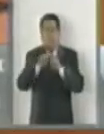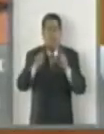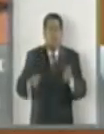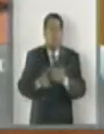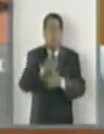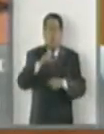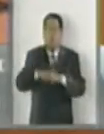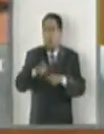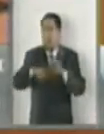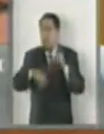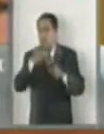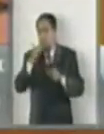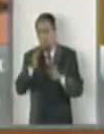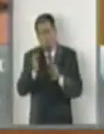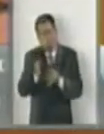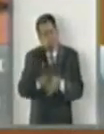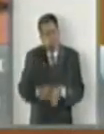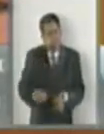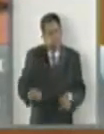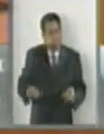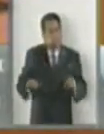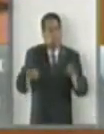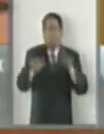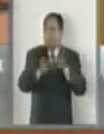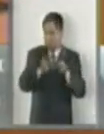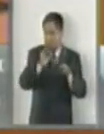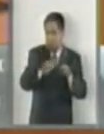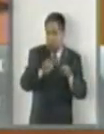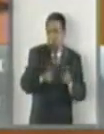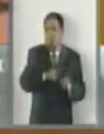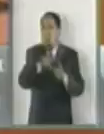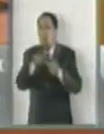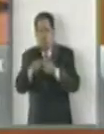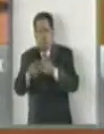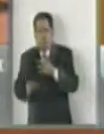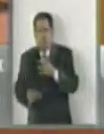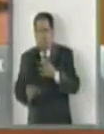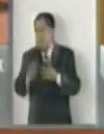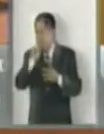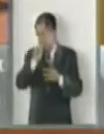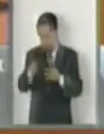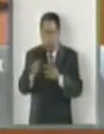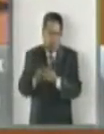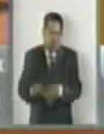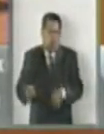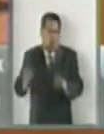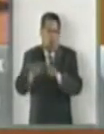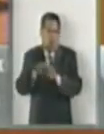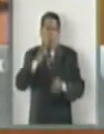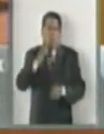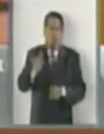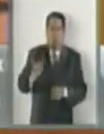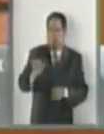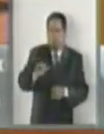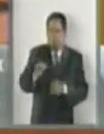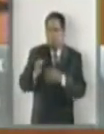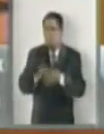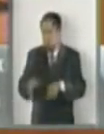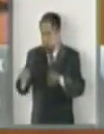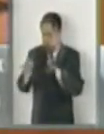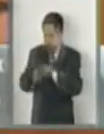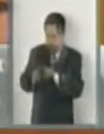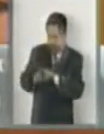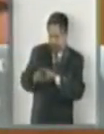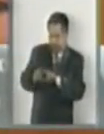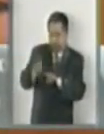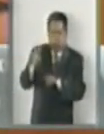Nacional Anticorrupción, sin demérito, desde luego, del resto de los temas que son igualmente importantes y